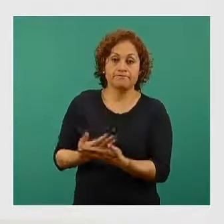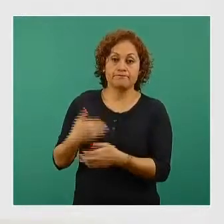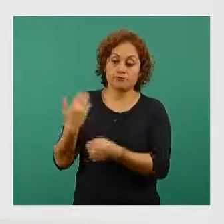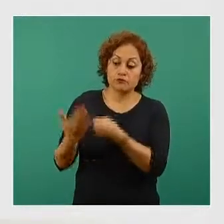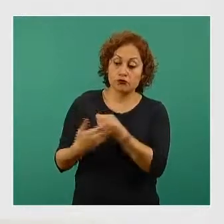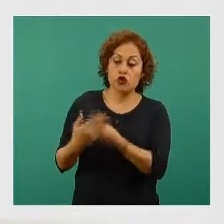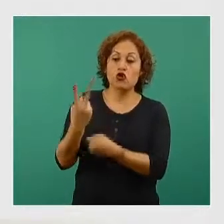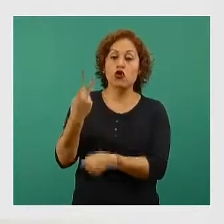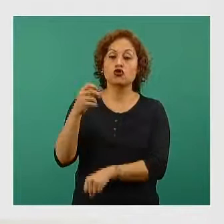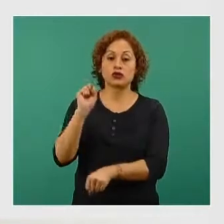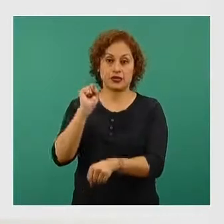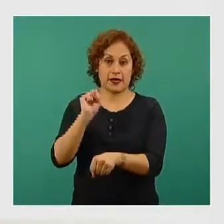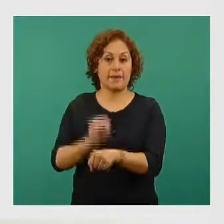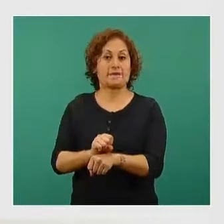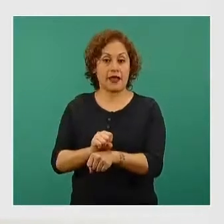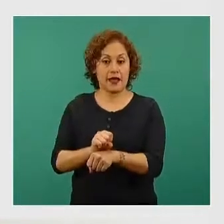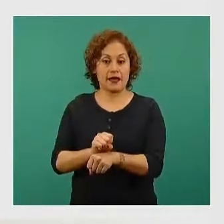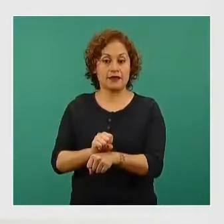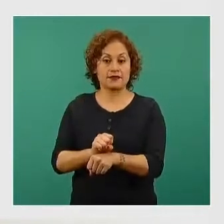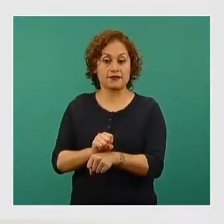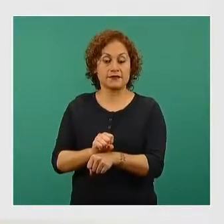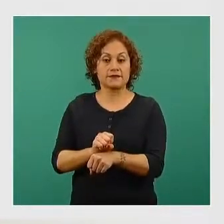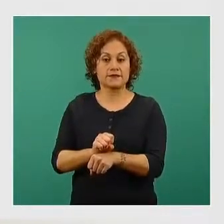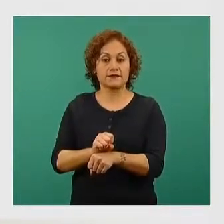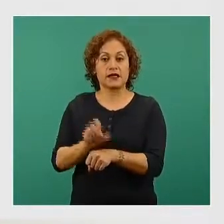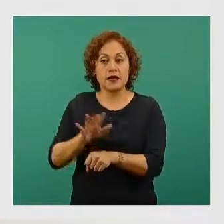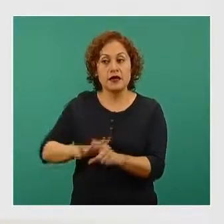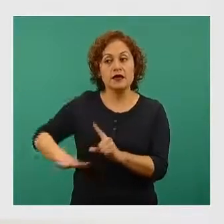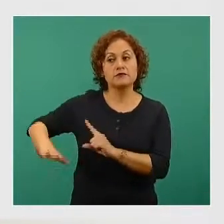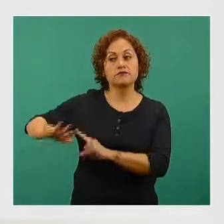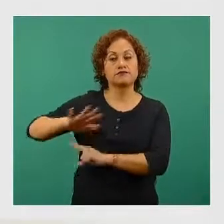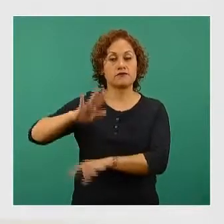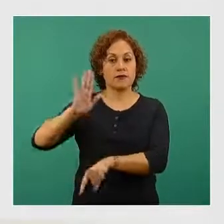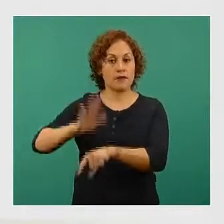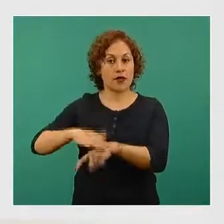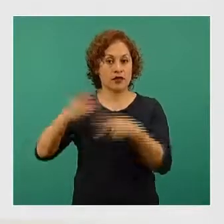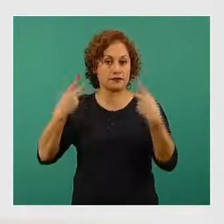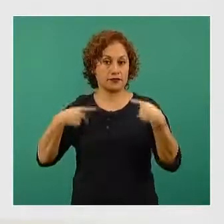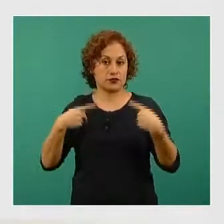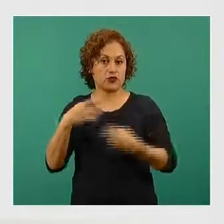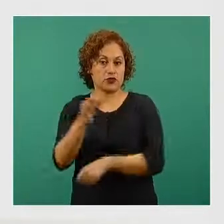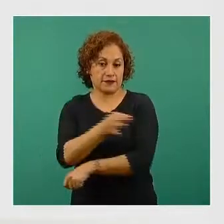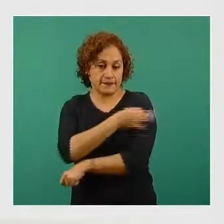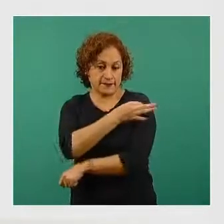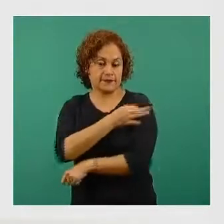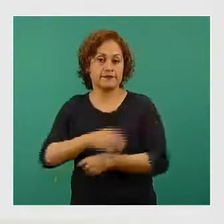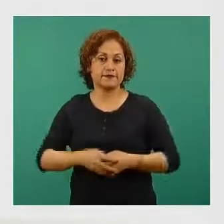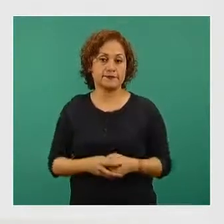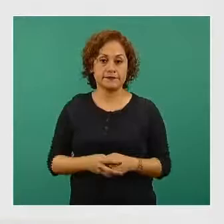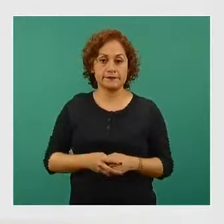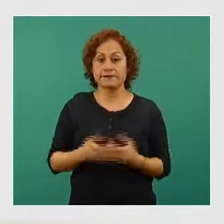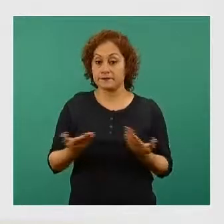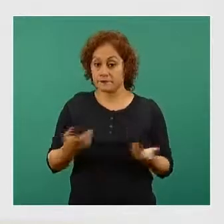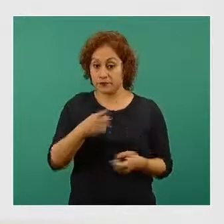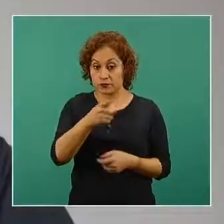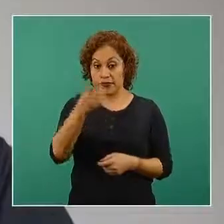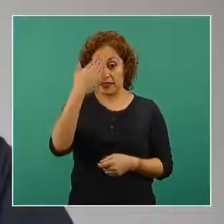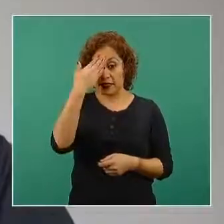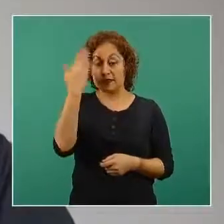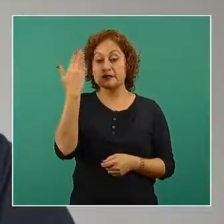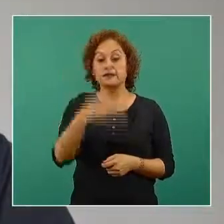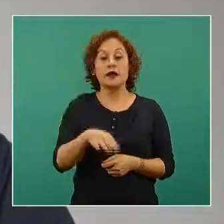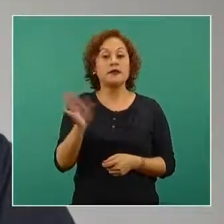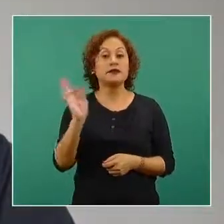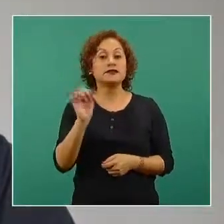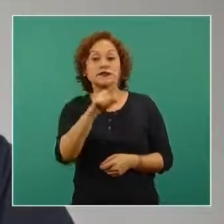semanas también sea un grupo poblacional ya protegido. Como también se dijo, si hay todavía algún trabajador de la